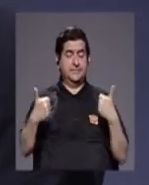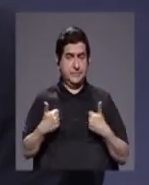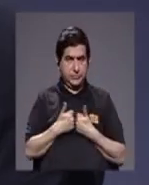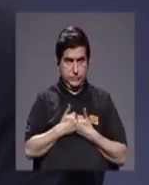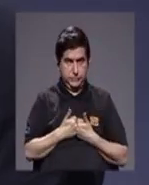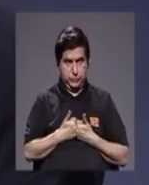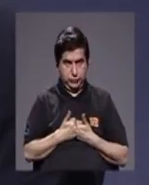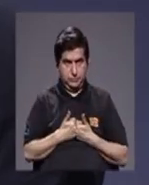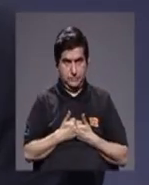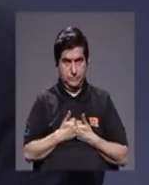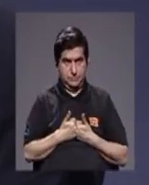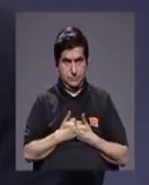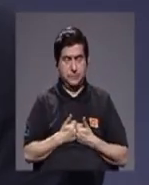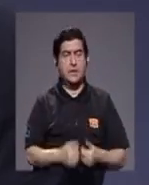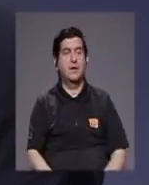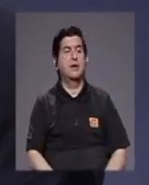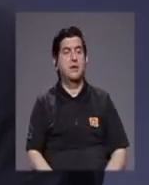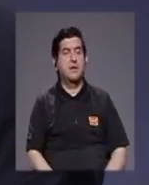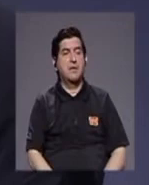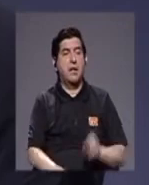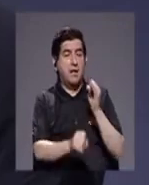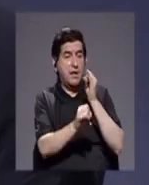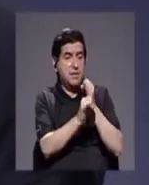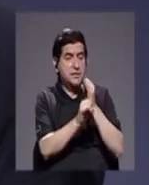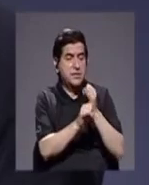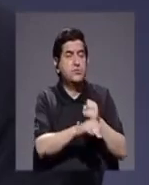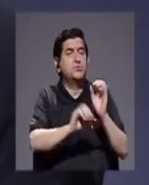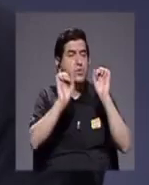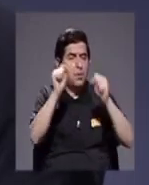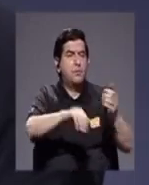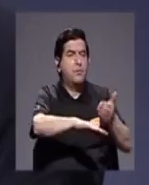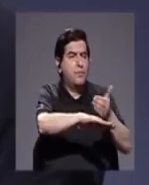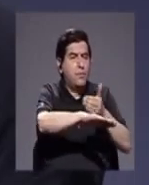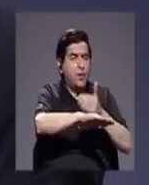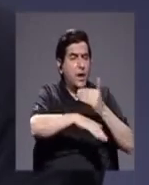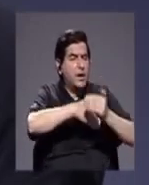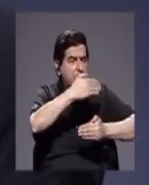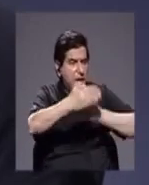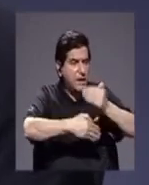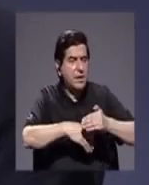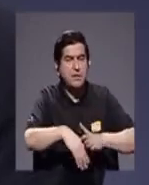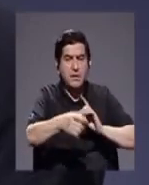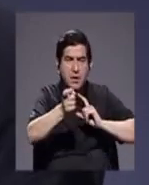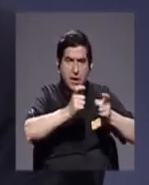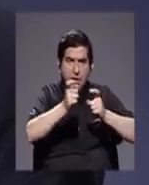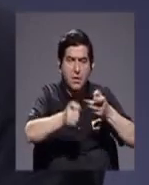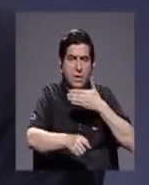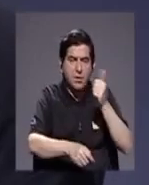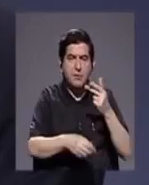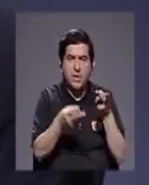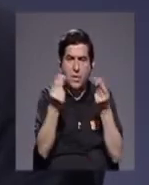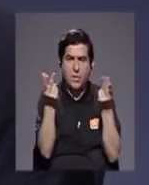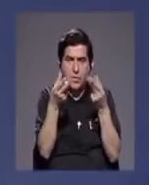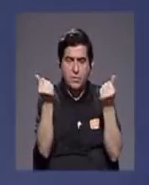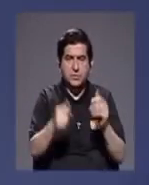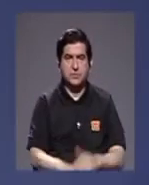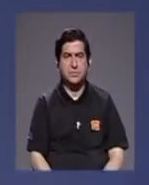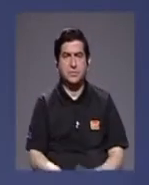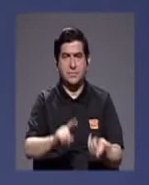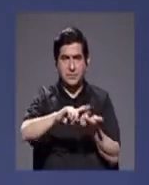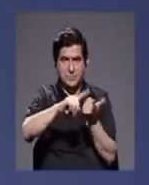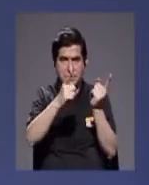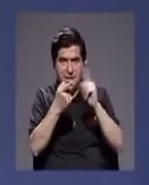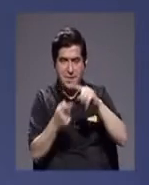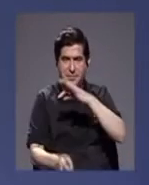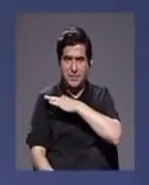a nivel de la institución de mejorar, sobre todo en los procesos, para controlar mejor esos costos. A las amigas y amigos